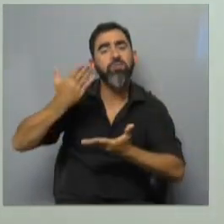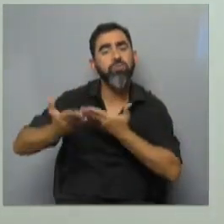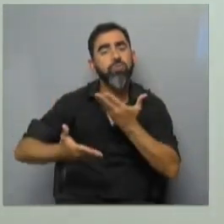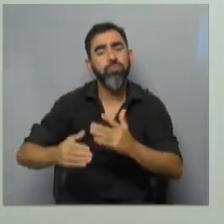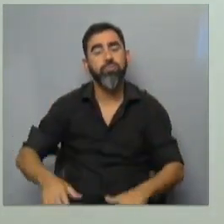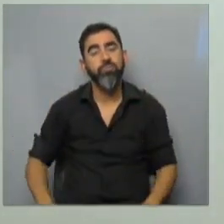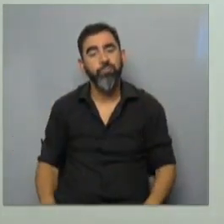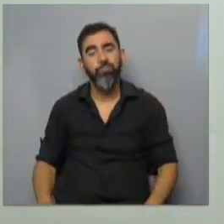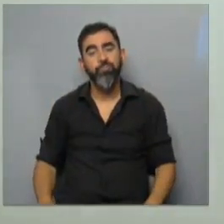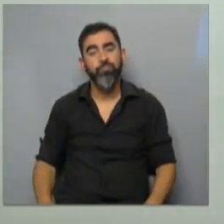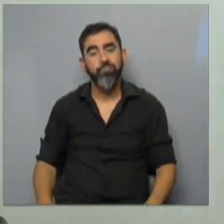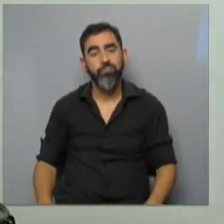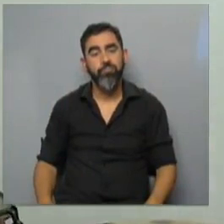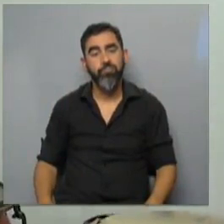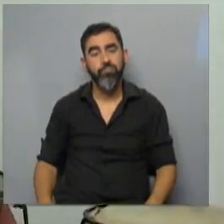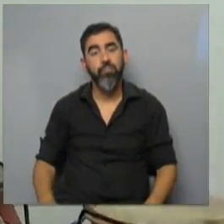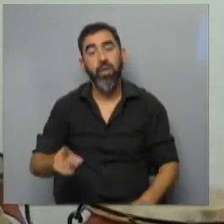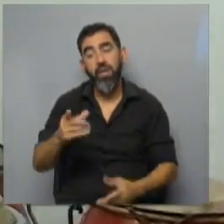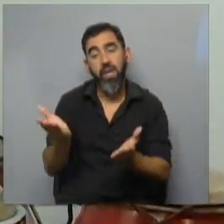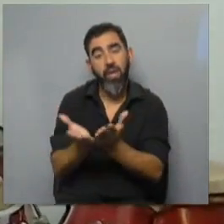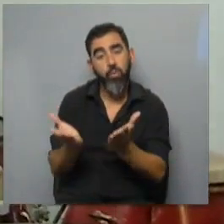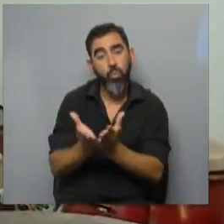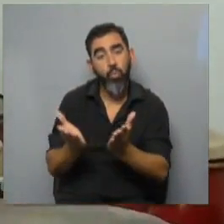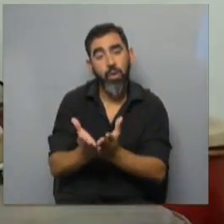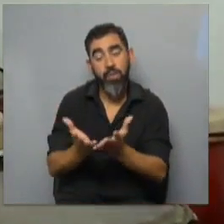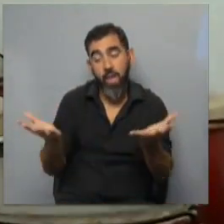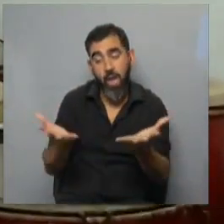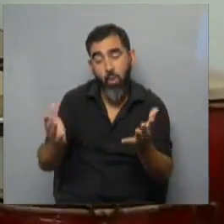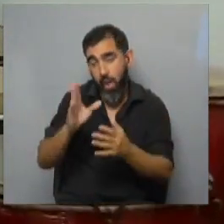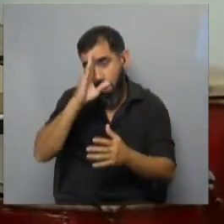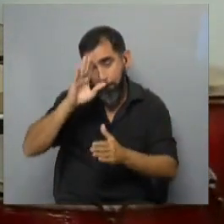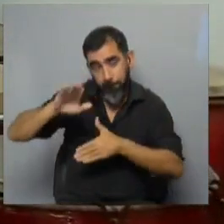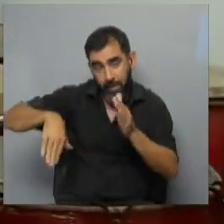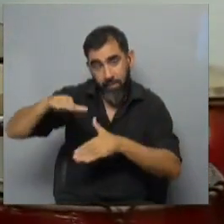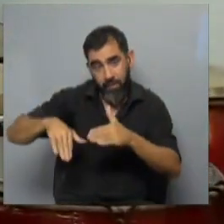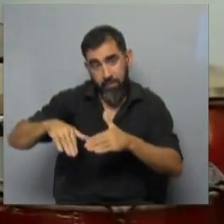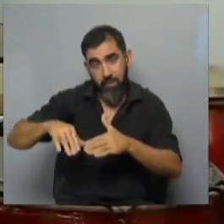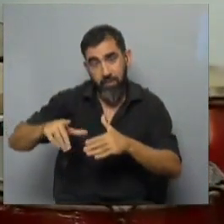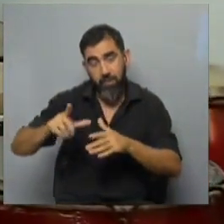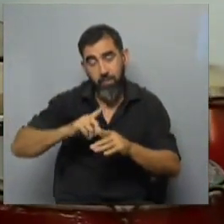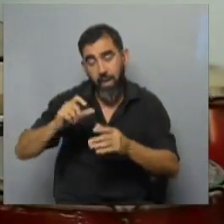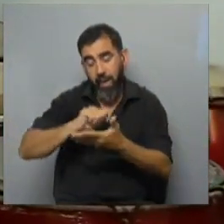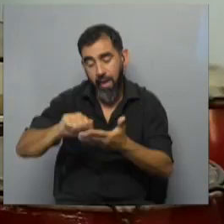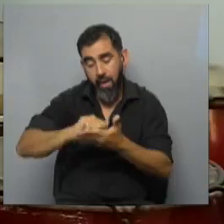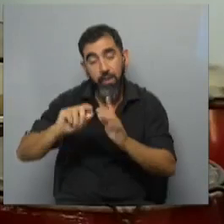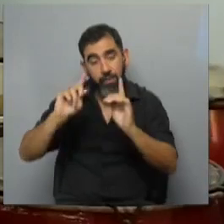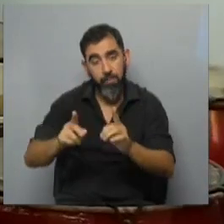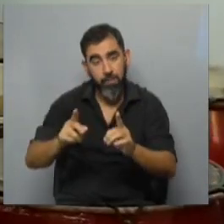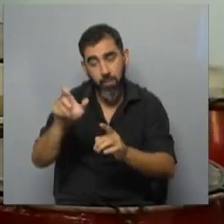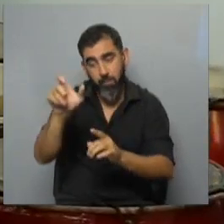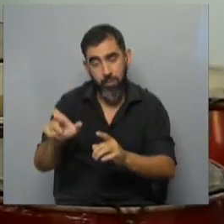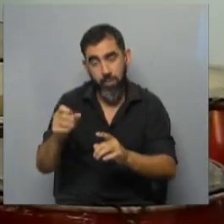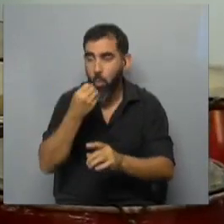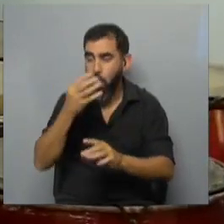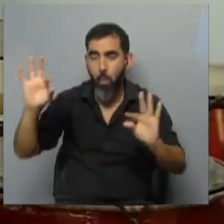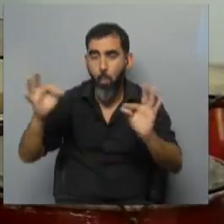acho cuando ustedes quieran incursionando ahora con la percusión y el cual es conductor así que tenemos un gran